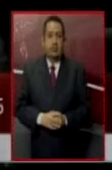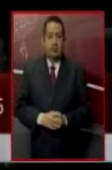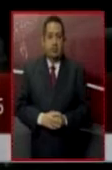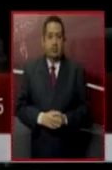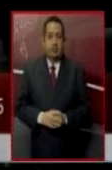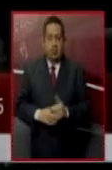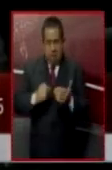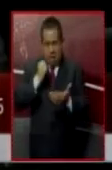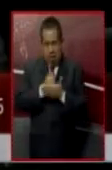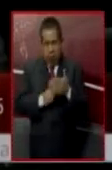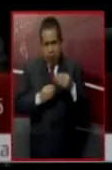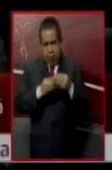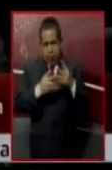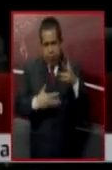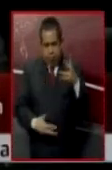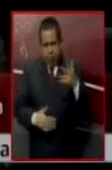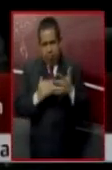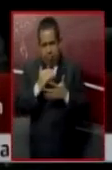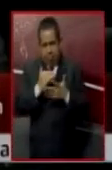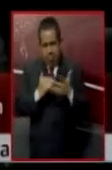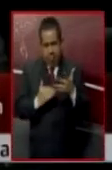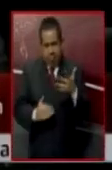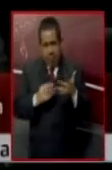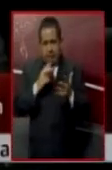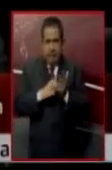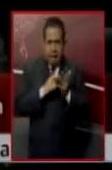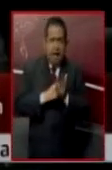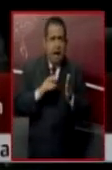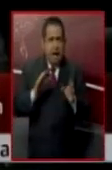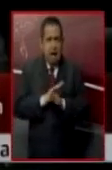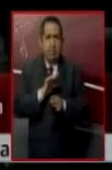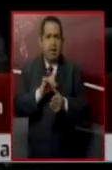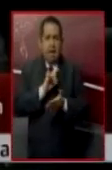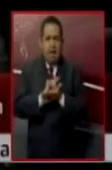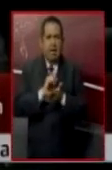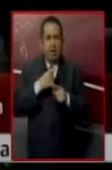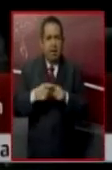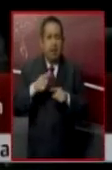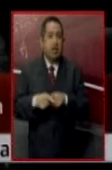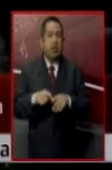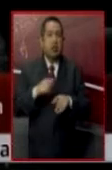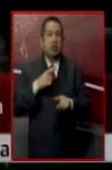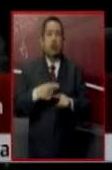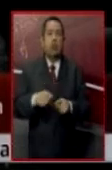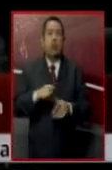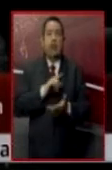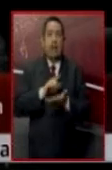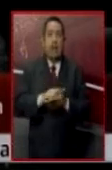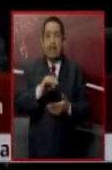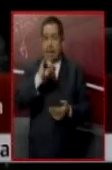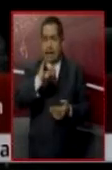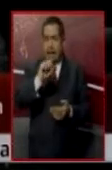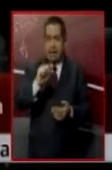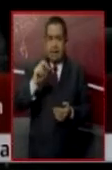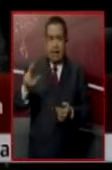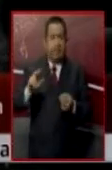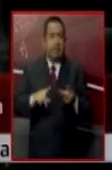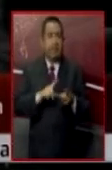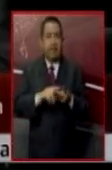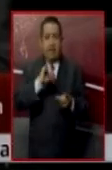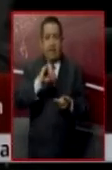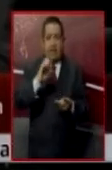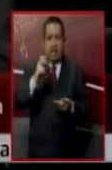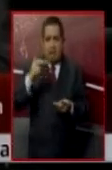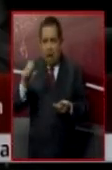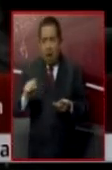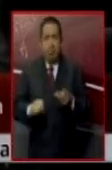Está aprobado en lo general y en lo particular el proyecto de decreto por el que se reforman, adicionan y derogan diversas disposiciones de la Ley del Impuesto sobre la Renta, de la Ley